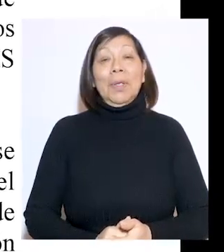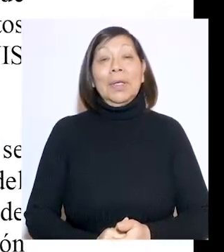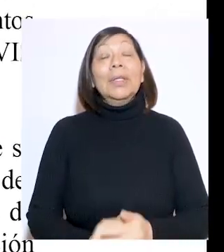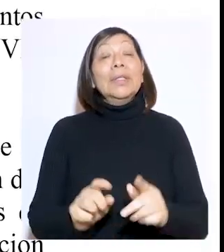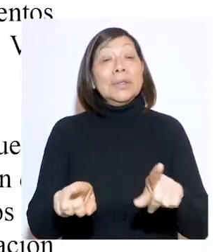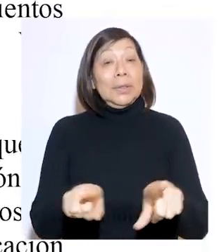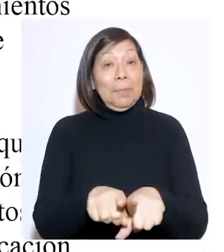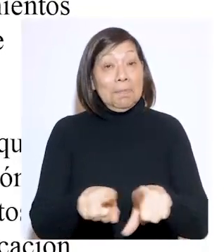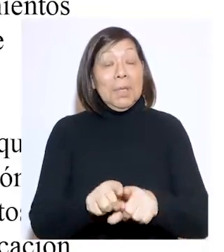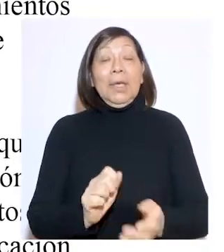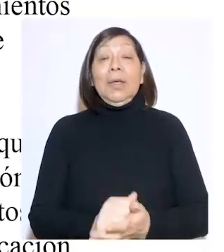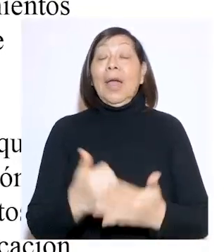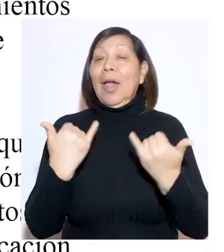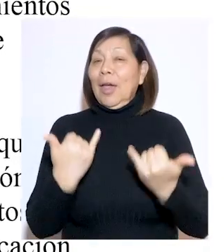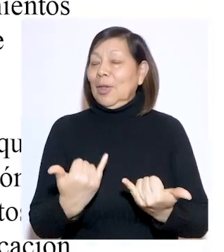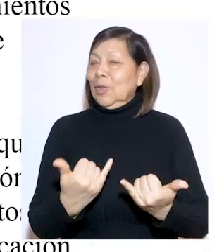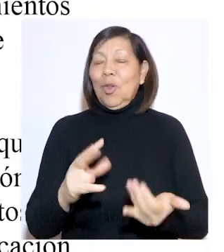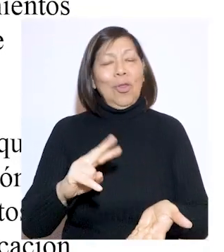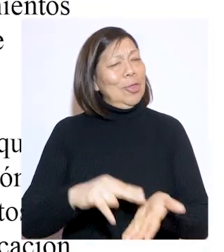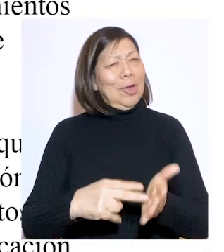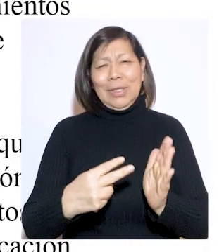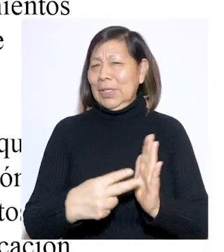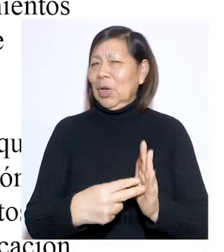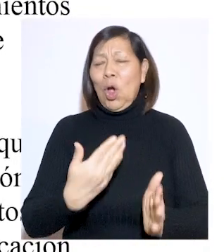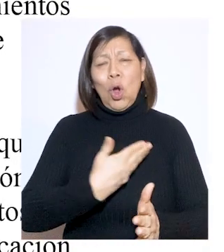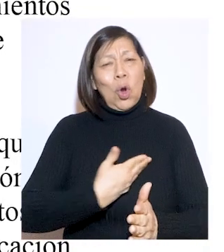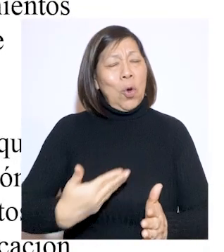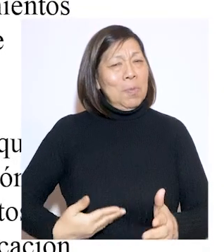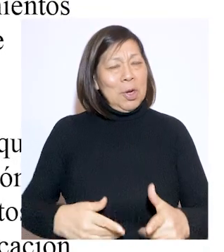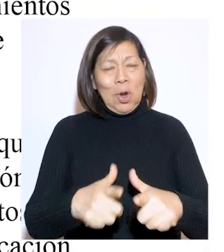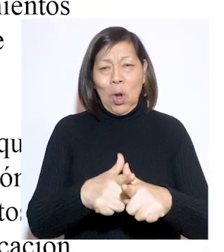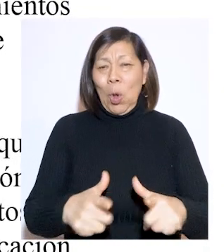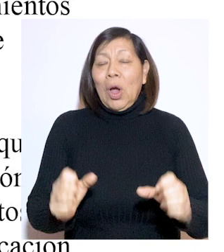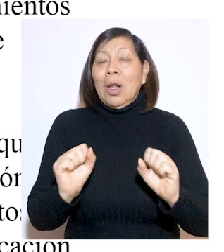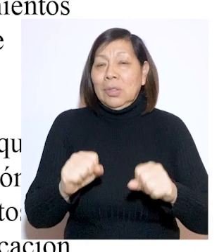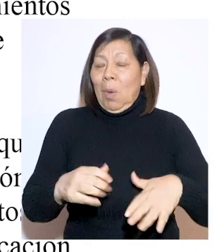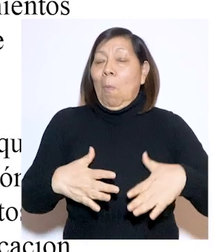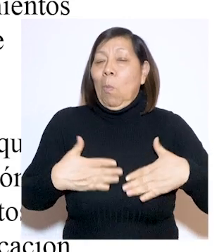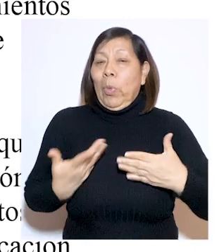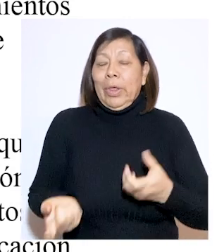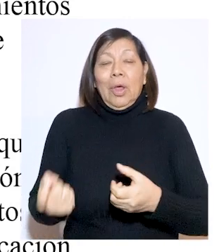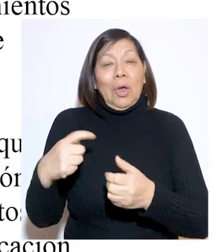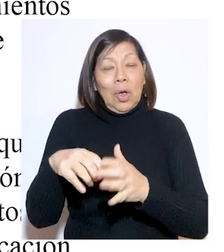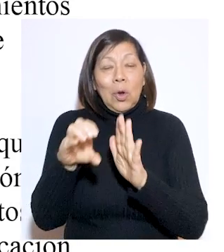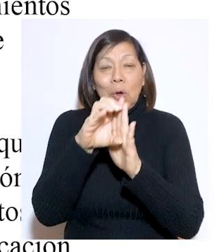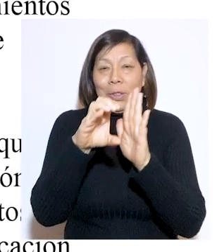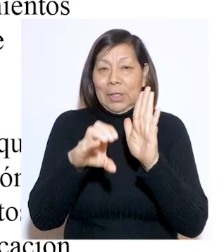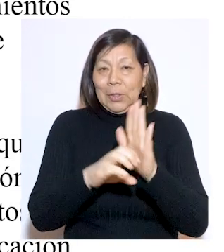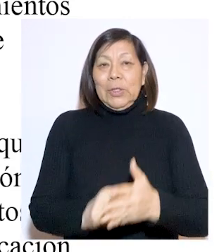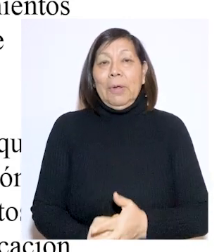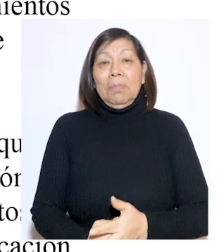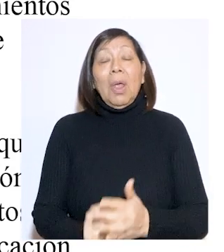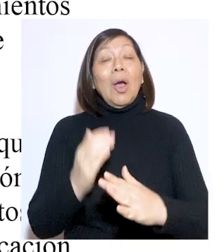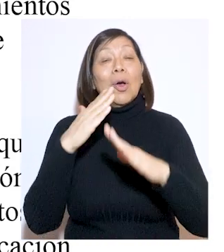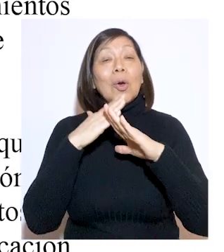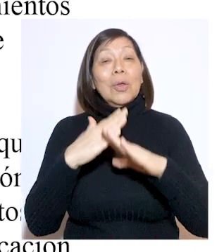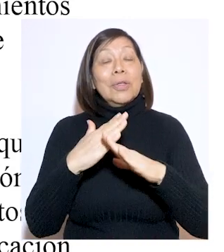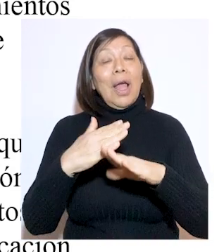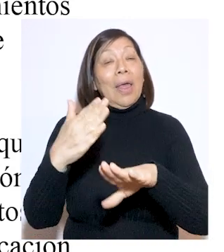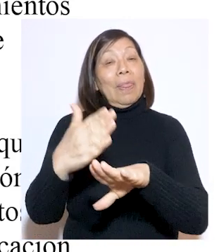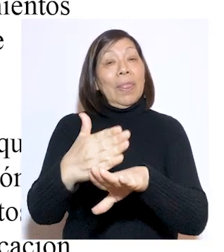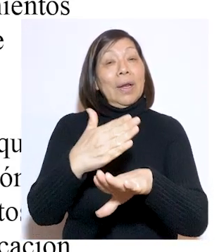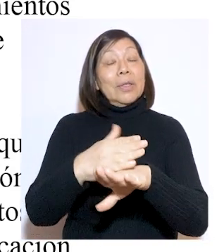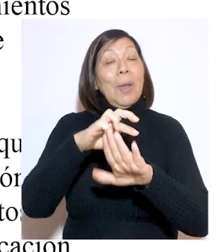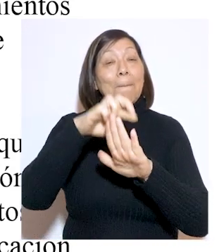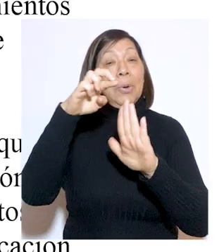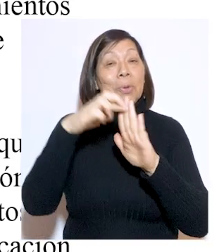Precisó también que esto no significa que los gobiernos locales puedan inconstitucionalmente obstaculizar el desarrollo